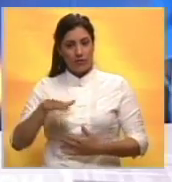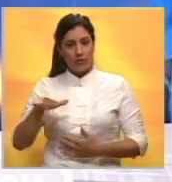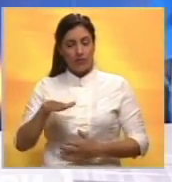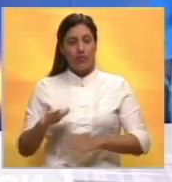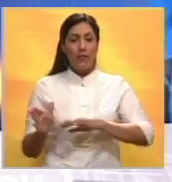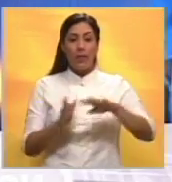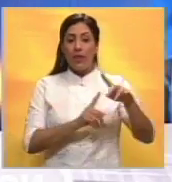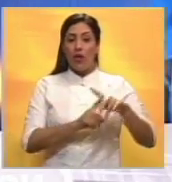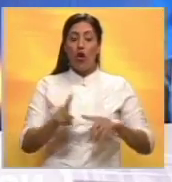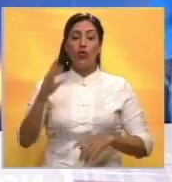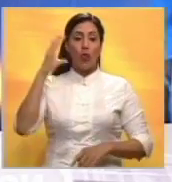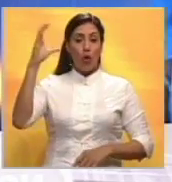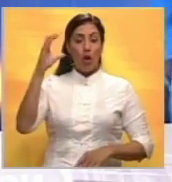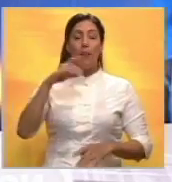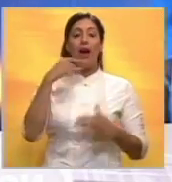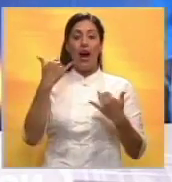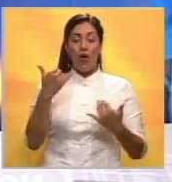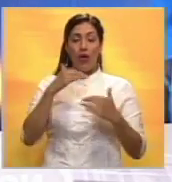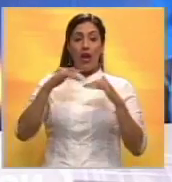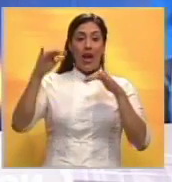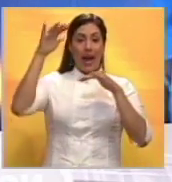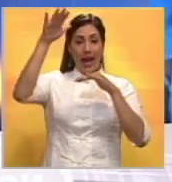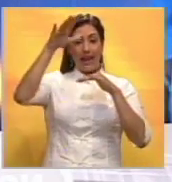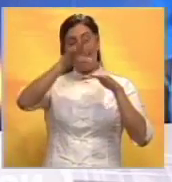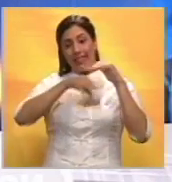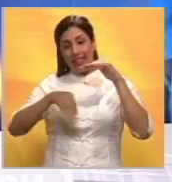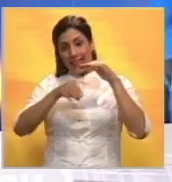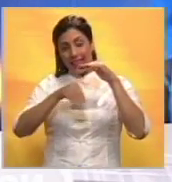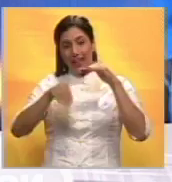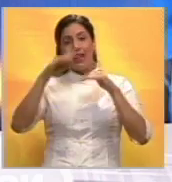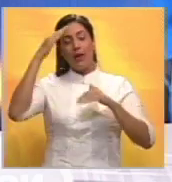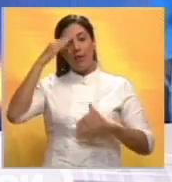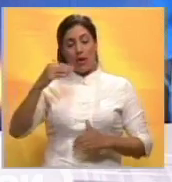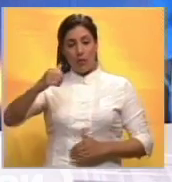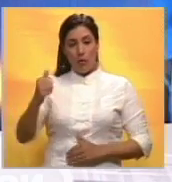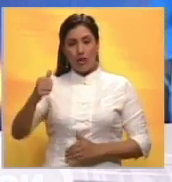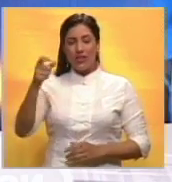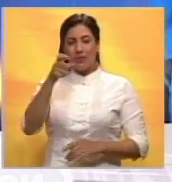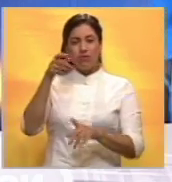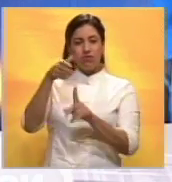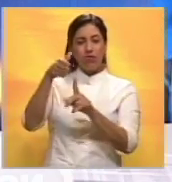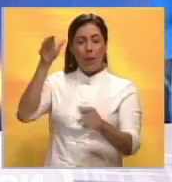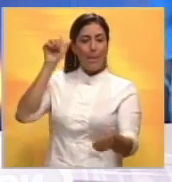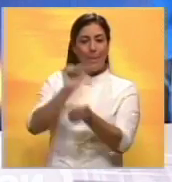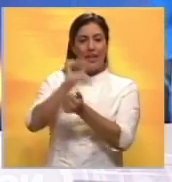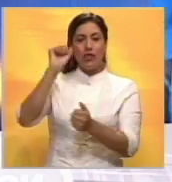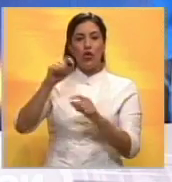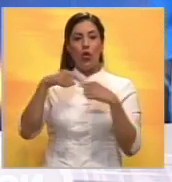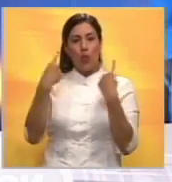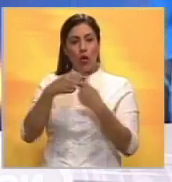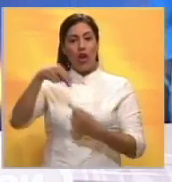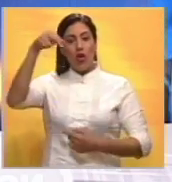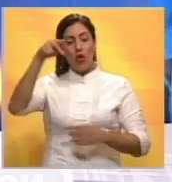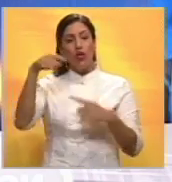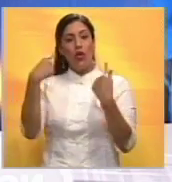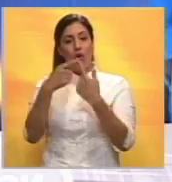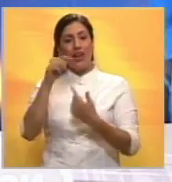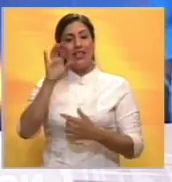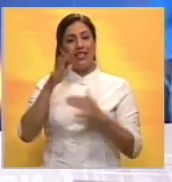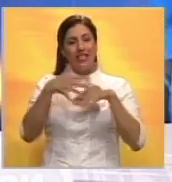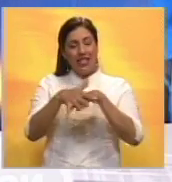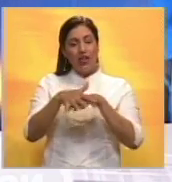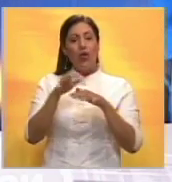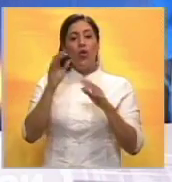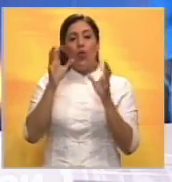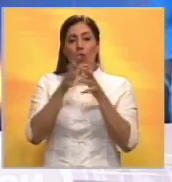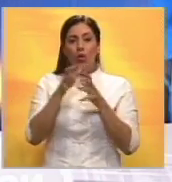humo en Colombia por aire tierra la policía y el ejército de ese país persiguieron y capturaron en el norte de Santander a los integrantes